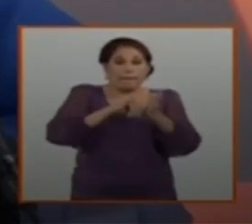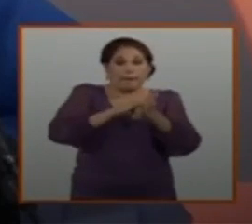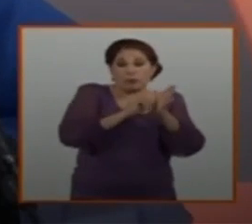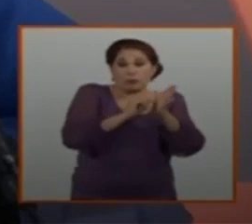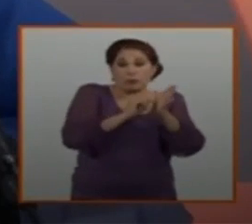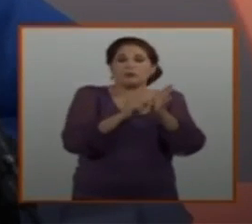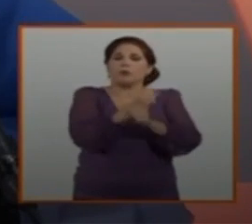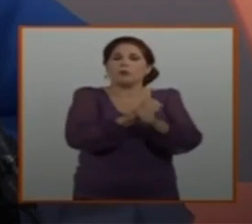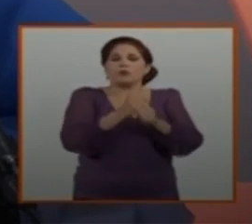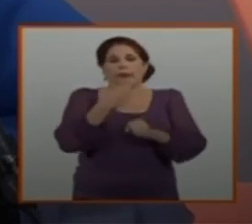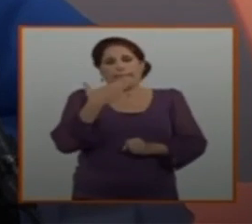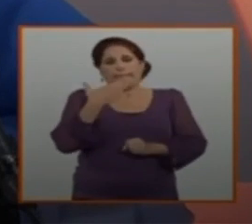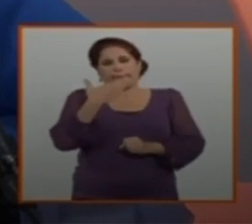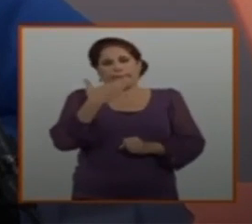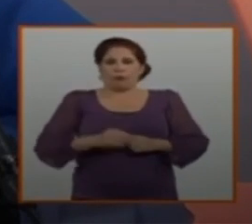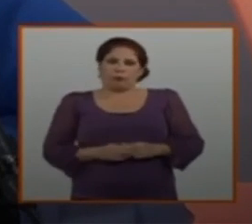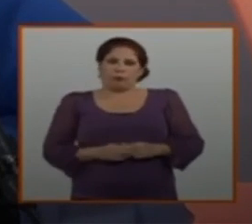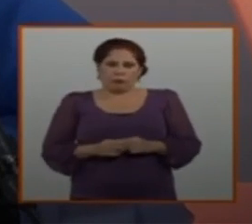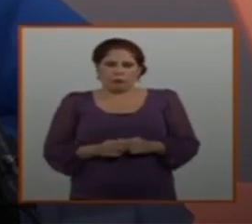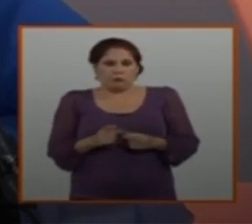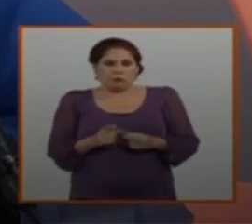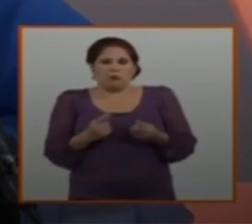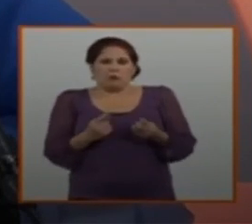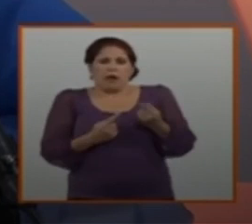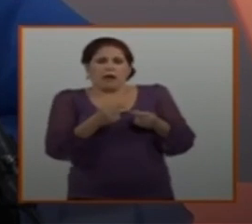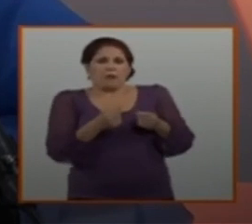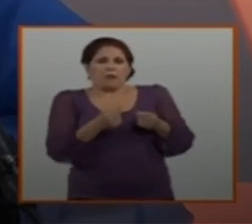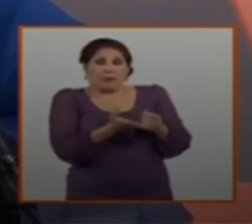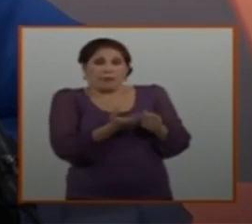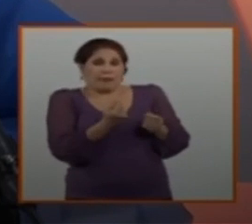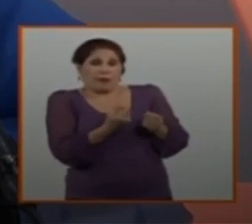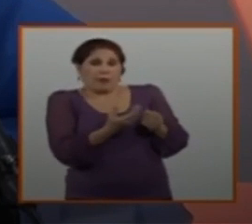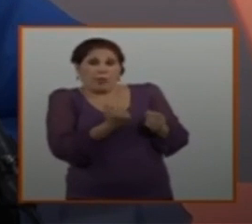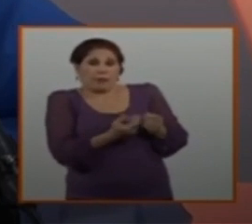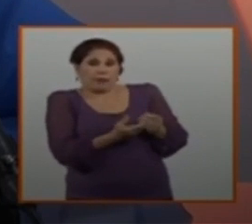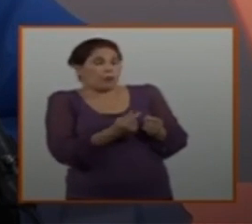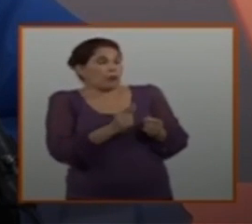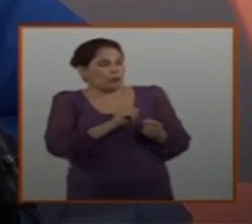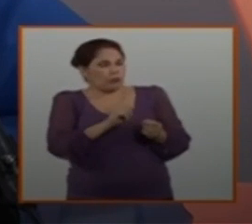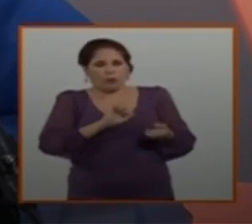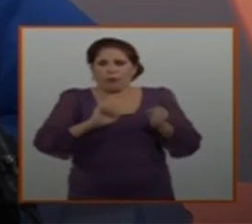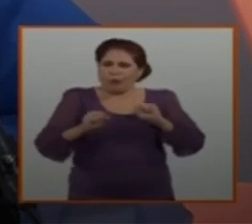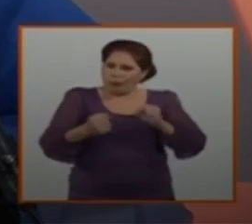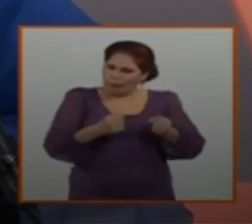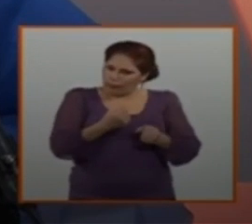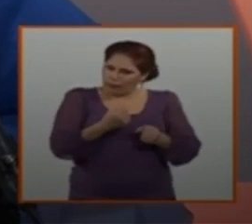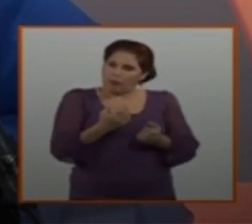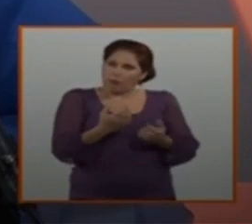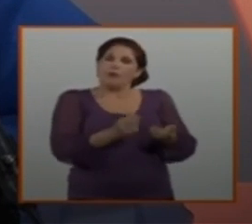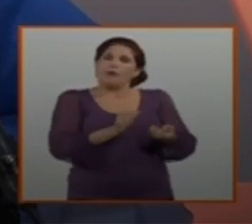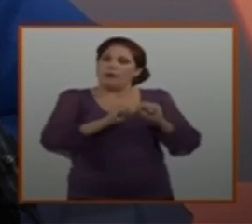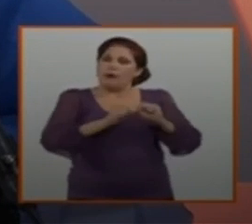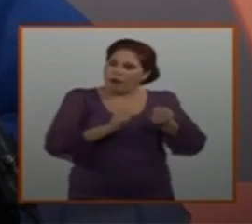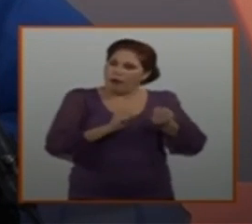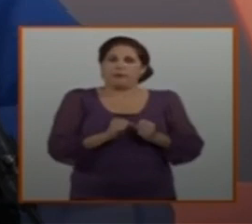tenemos también que usarlo oportunamente, tenemos que usarlo también con racionalidad, incluso postergando en